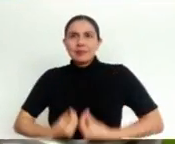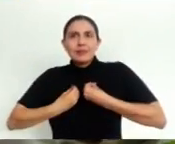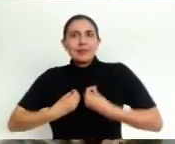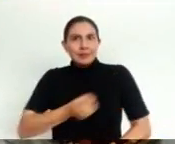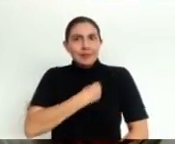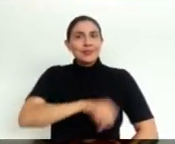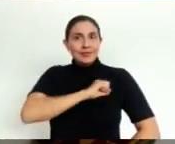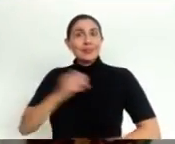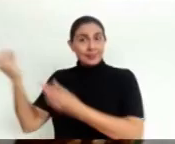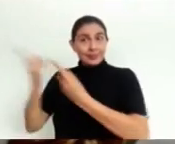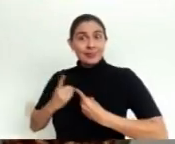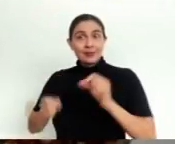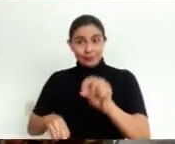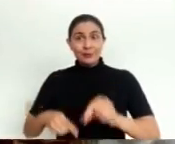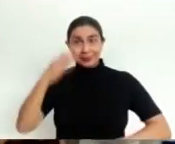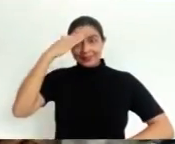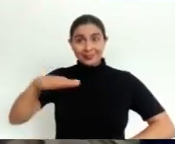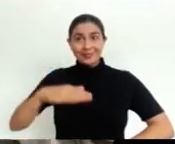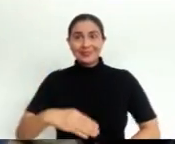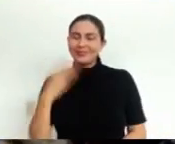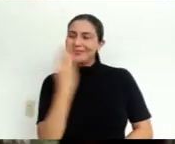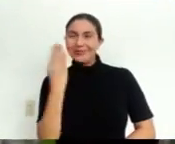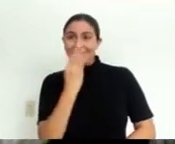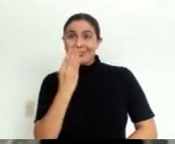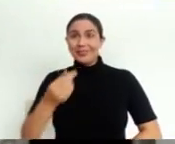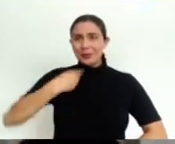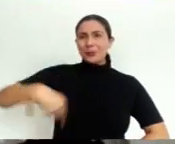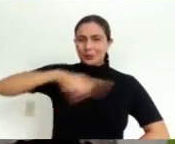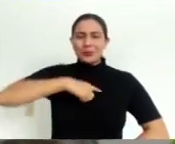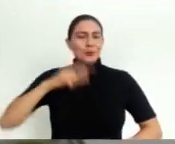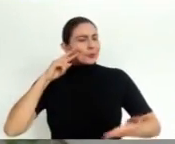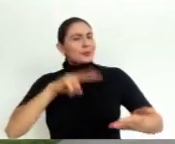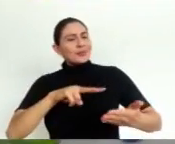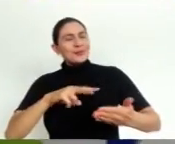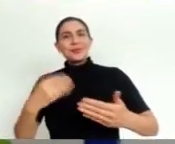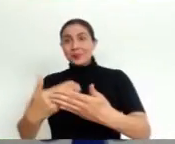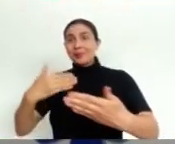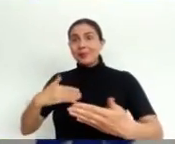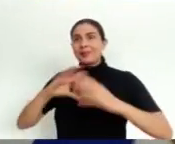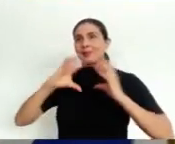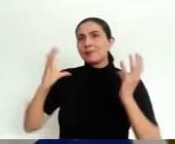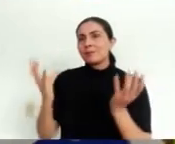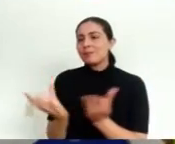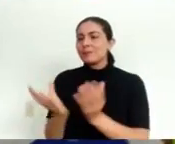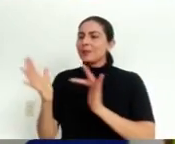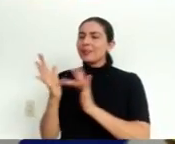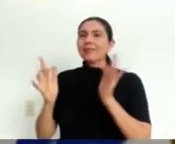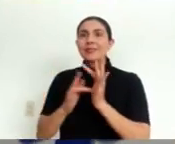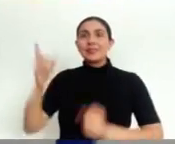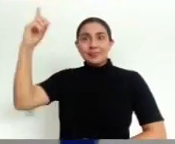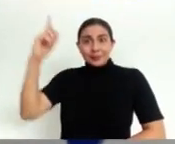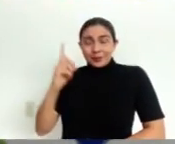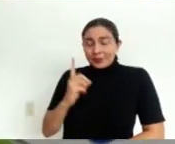vida saludable? En la Biblia las encontramos. Antes que Jesús viniera a la tierra, Dios dio una